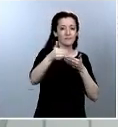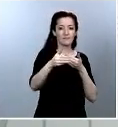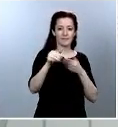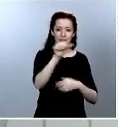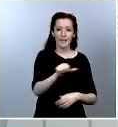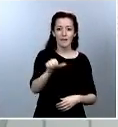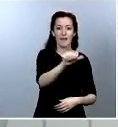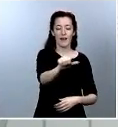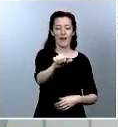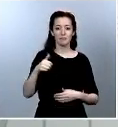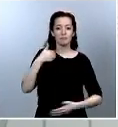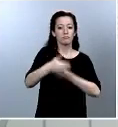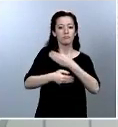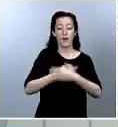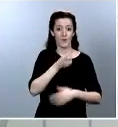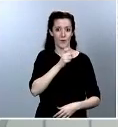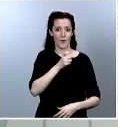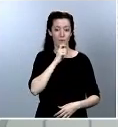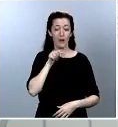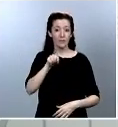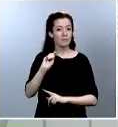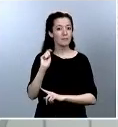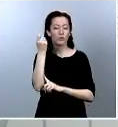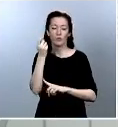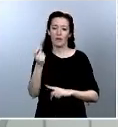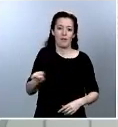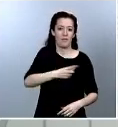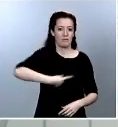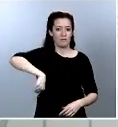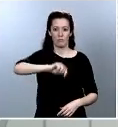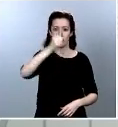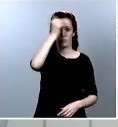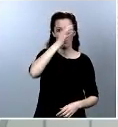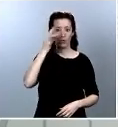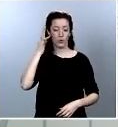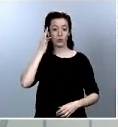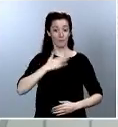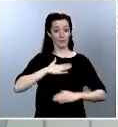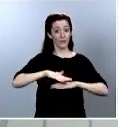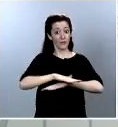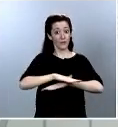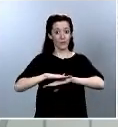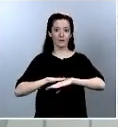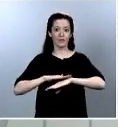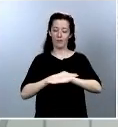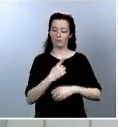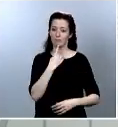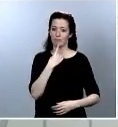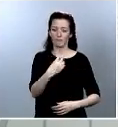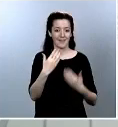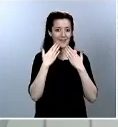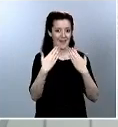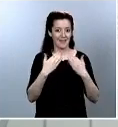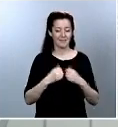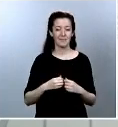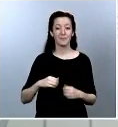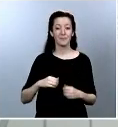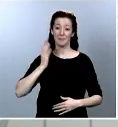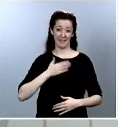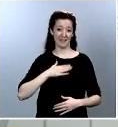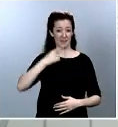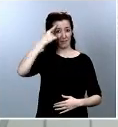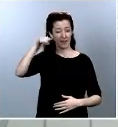y por eso, en nombre del Gobierno, les doy las gracias. Mañana, como saben, entrará en vigor una nueva prórroga del estado de alarma por